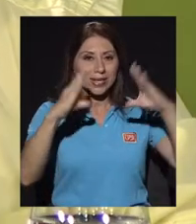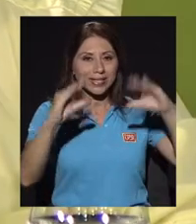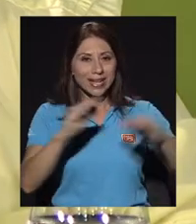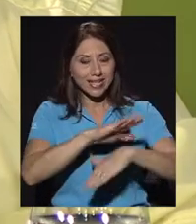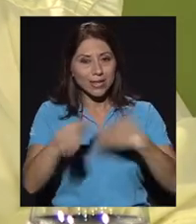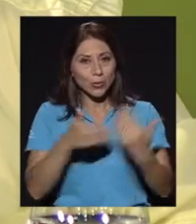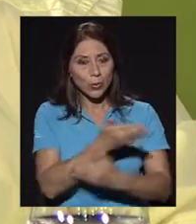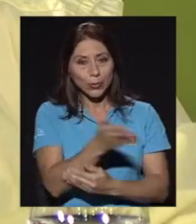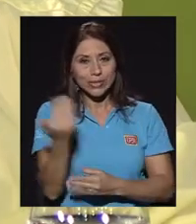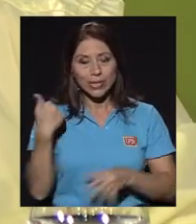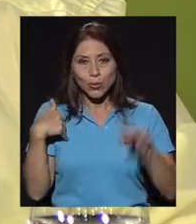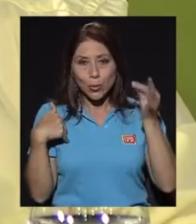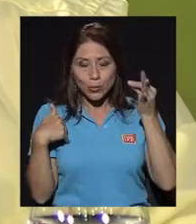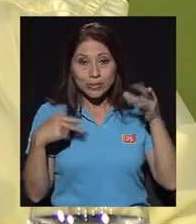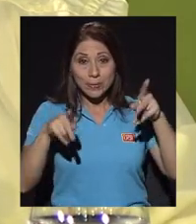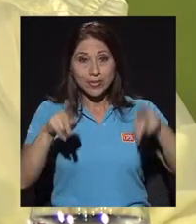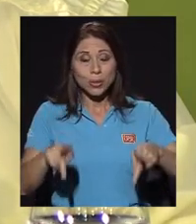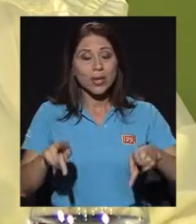a los